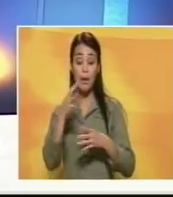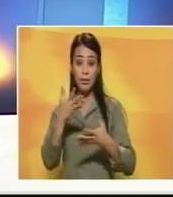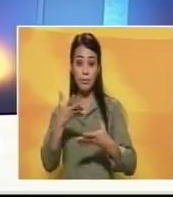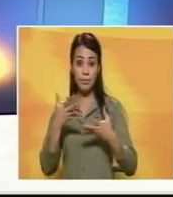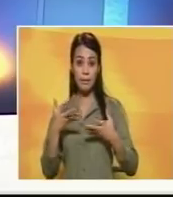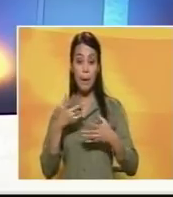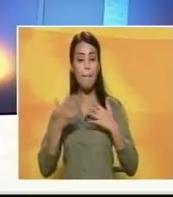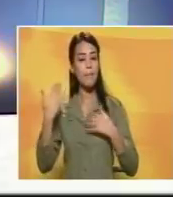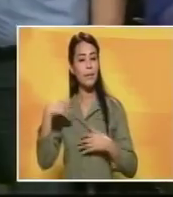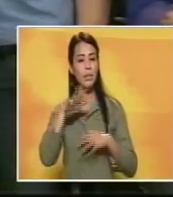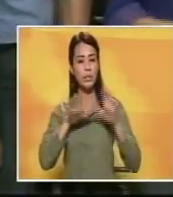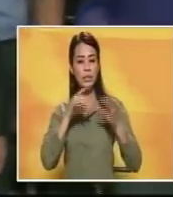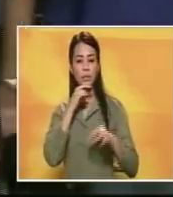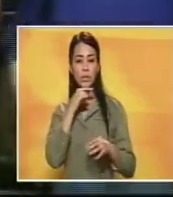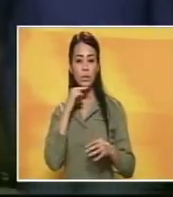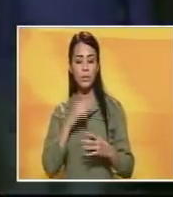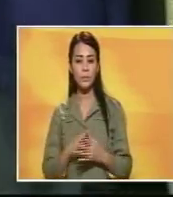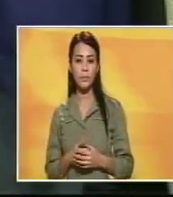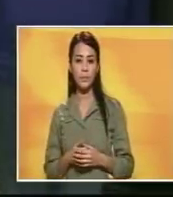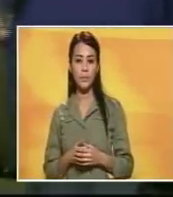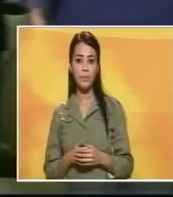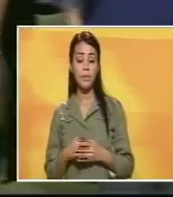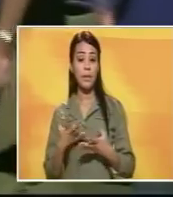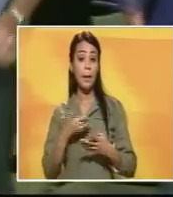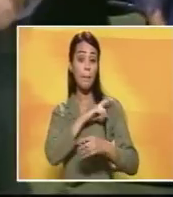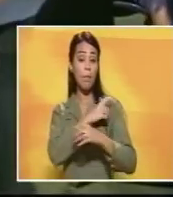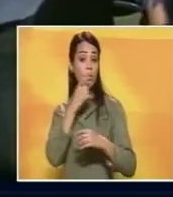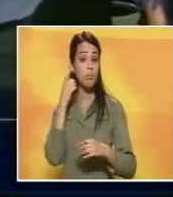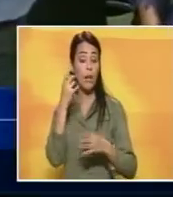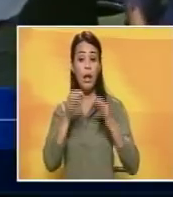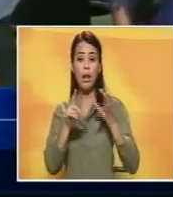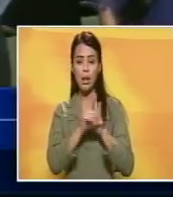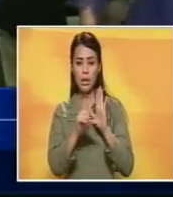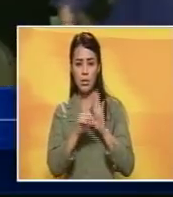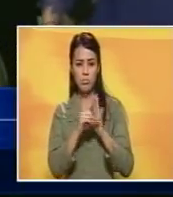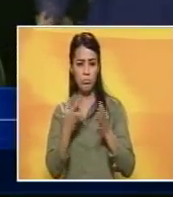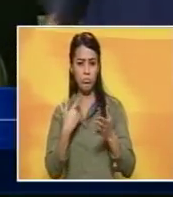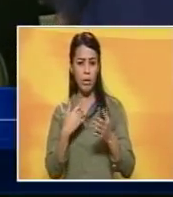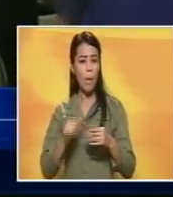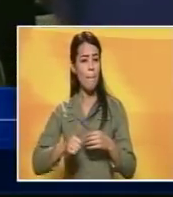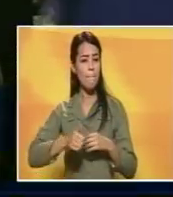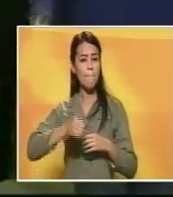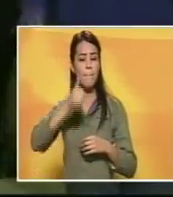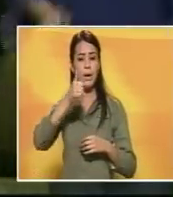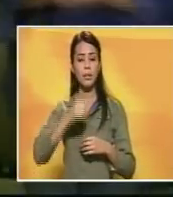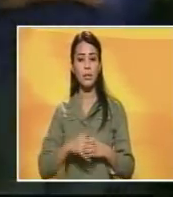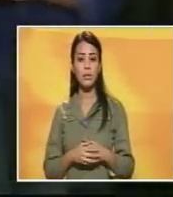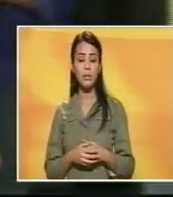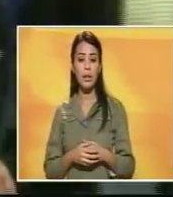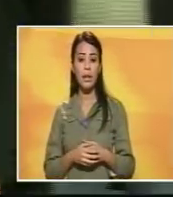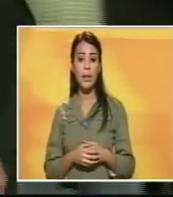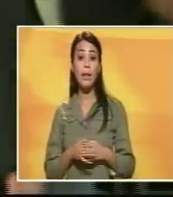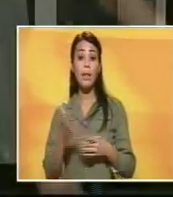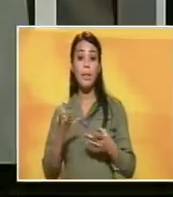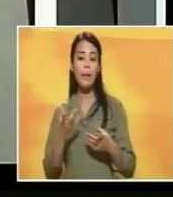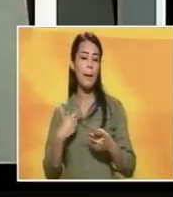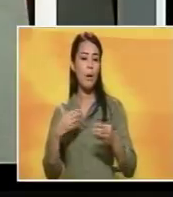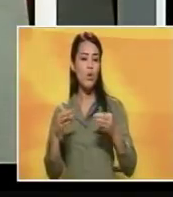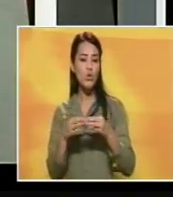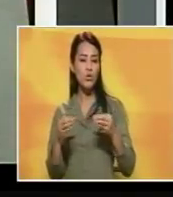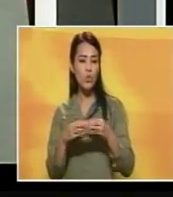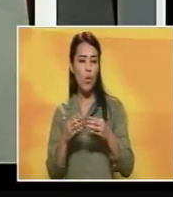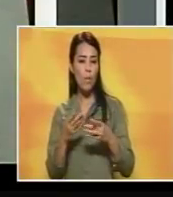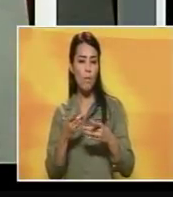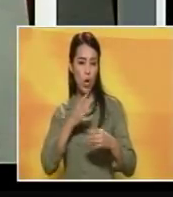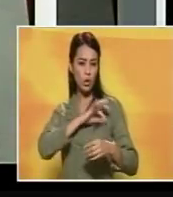15 de octubre. En sesión ordinaria, el Poder Legislativo Regional tomó la decisión por mayoría representada por la bancada del Partido Socialista Unido de Venezuela este